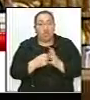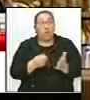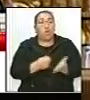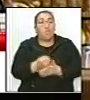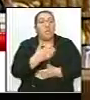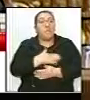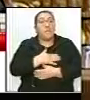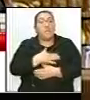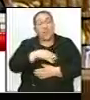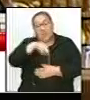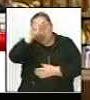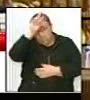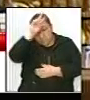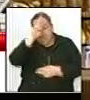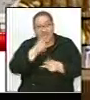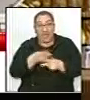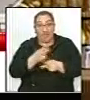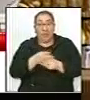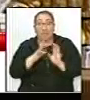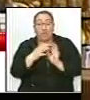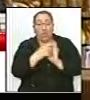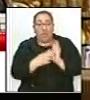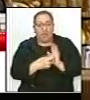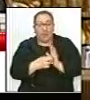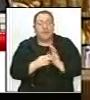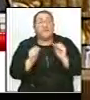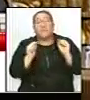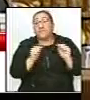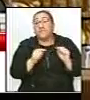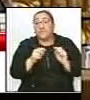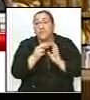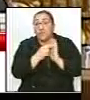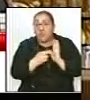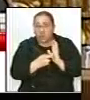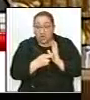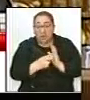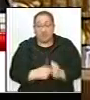Perú. Como bien se mencionó, este programa